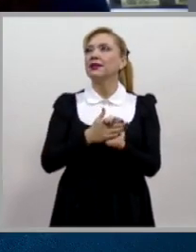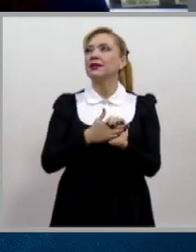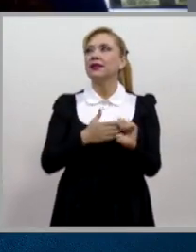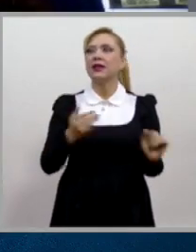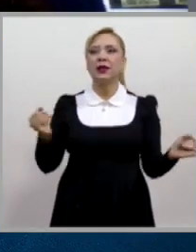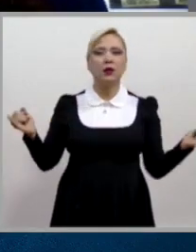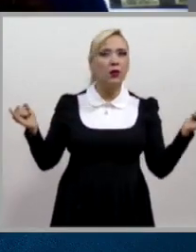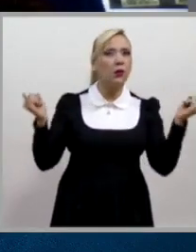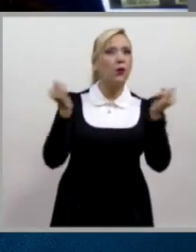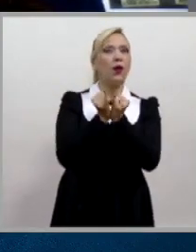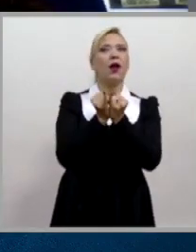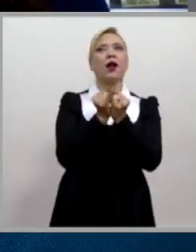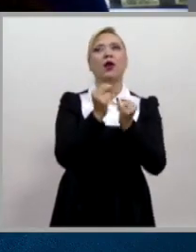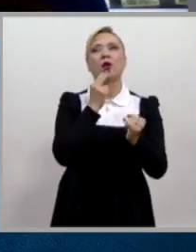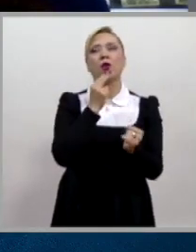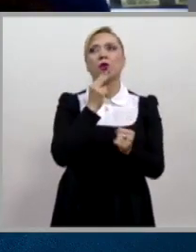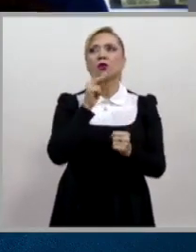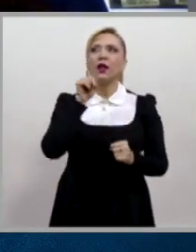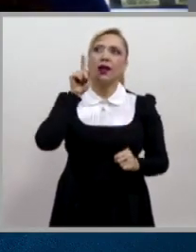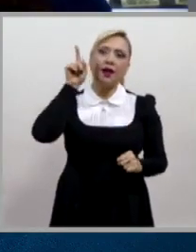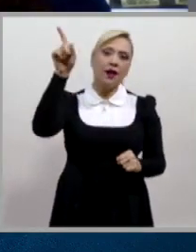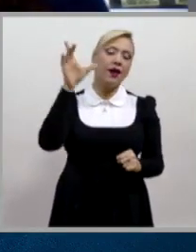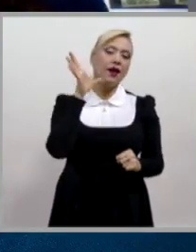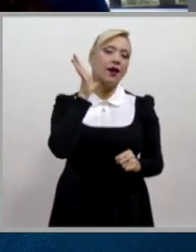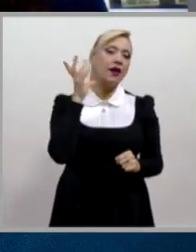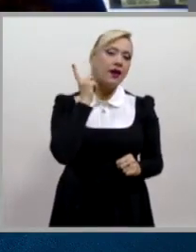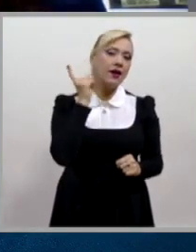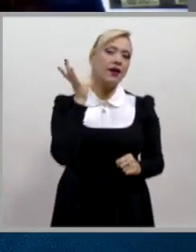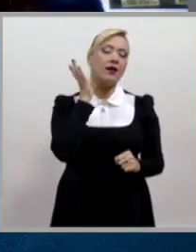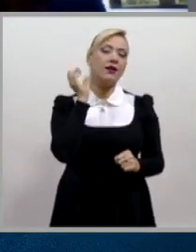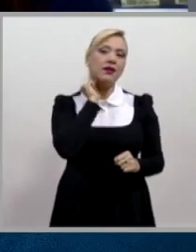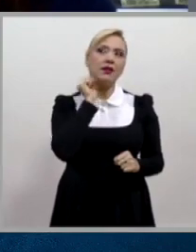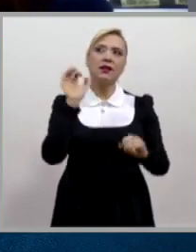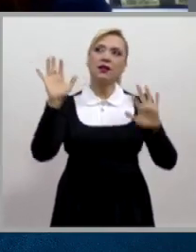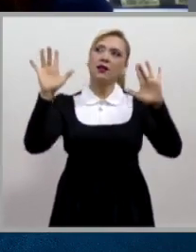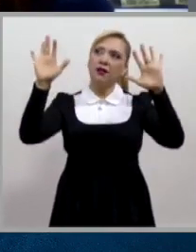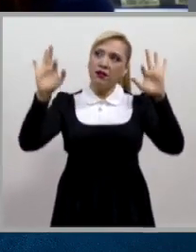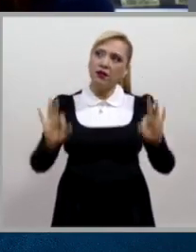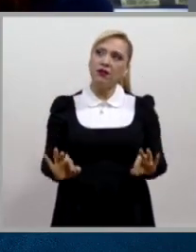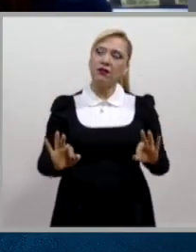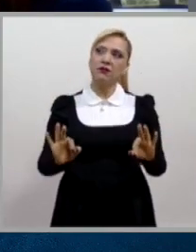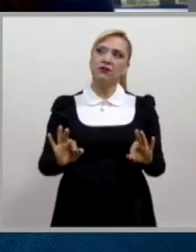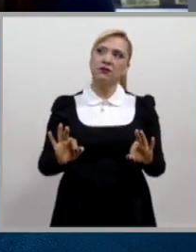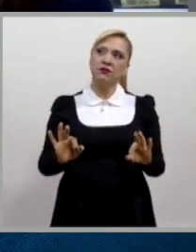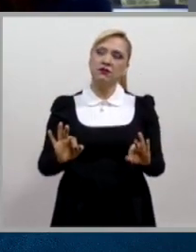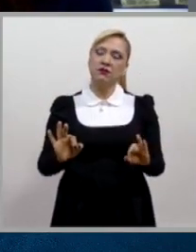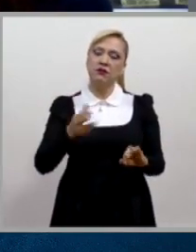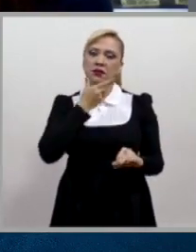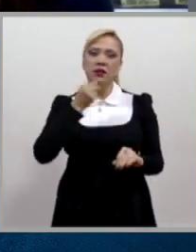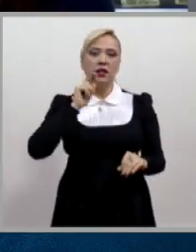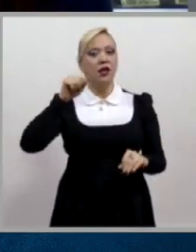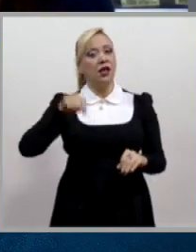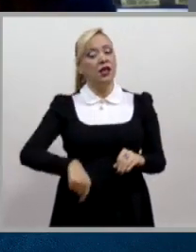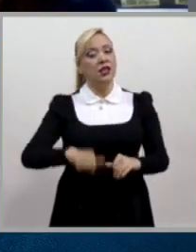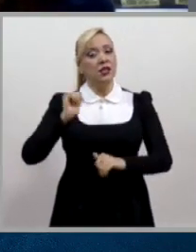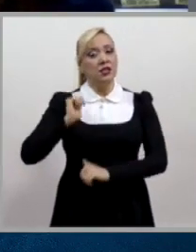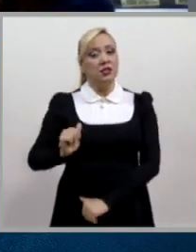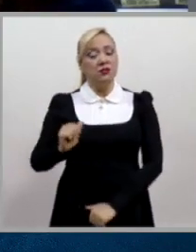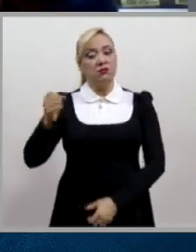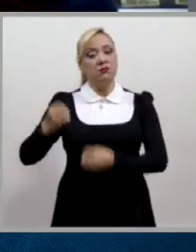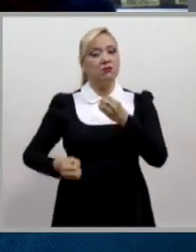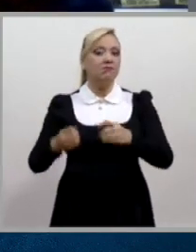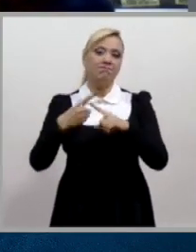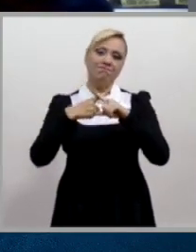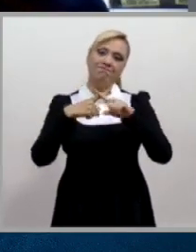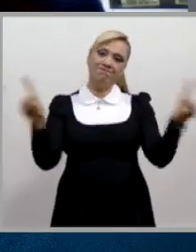idéntico al que se utiliza en Cámara de Diputados, Senadores para garantizar esa paridad en el Poder Judicial, ya que se requiere pues también otro